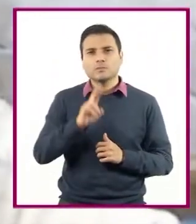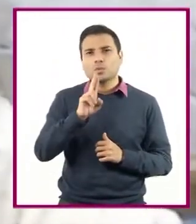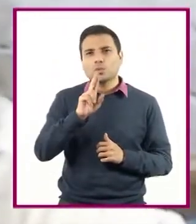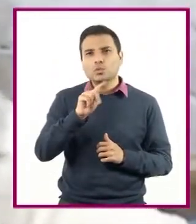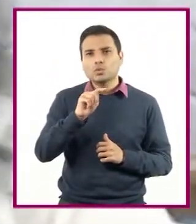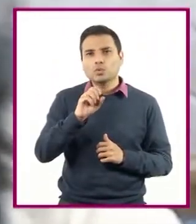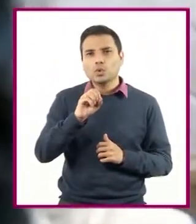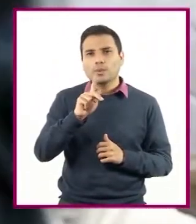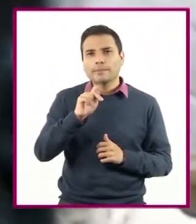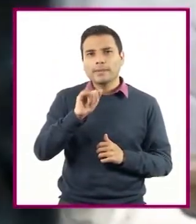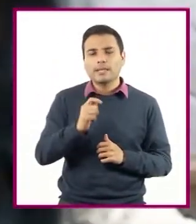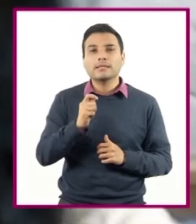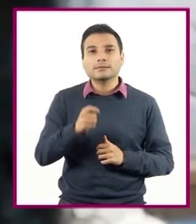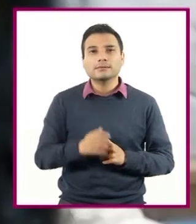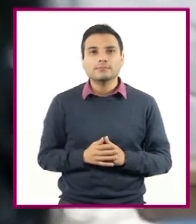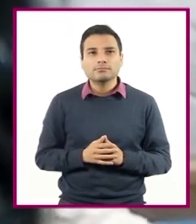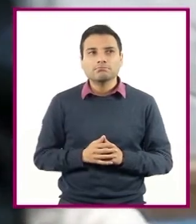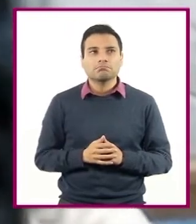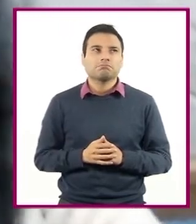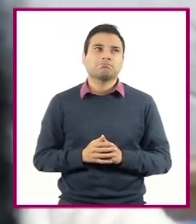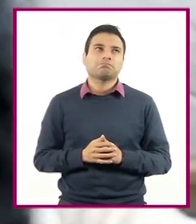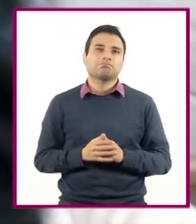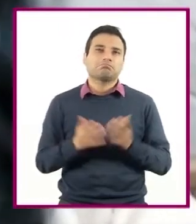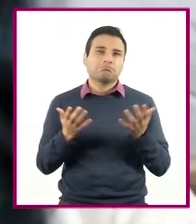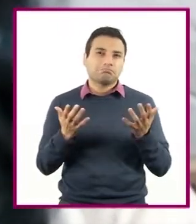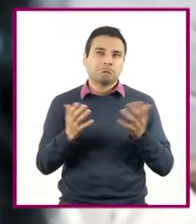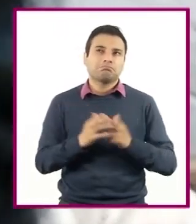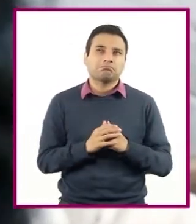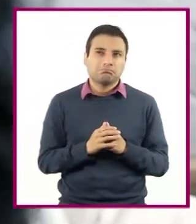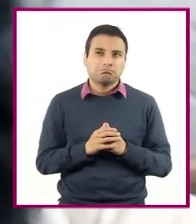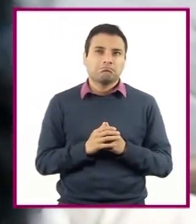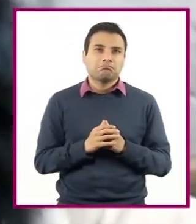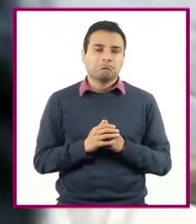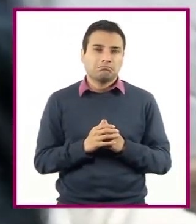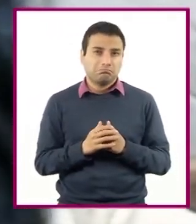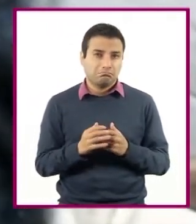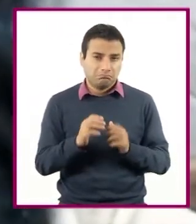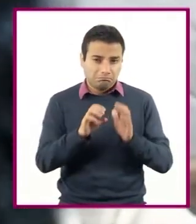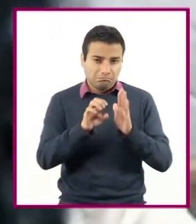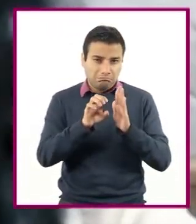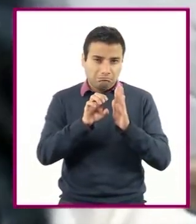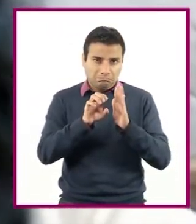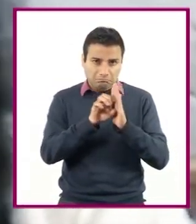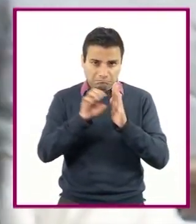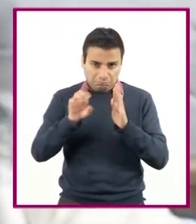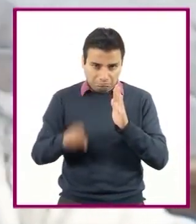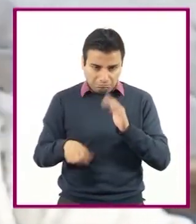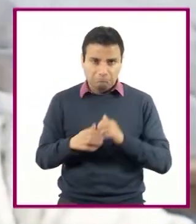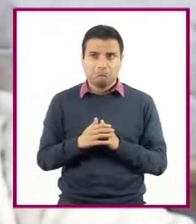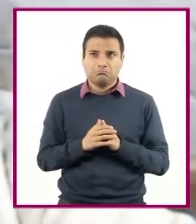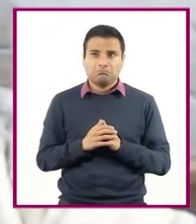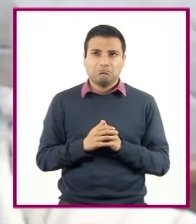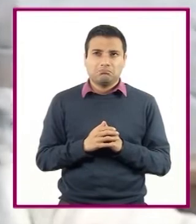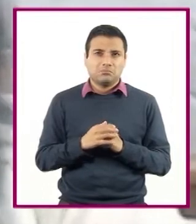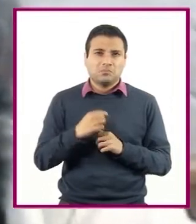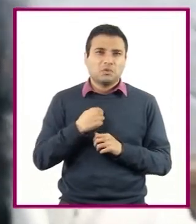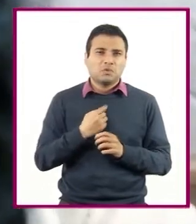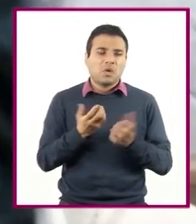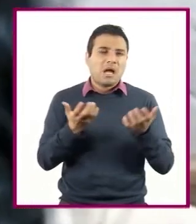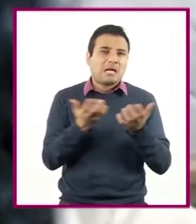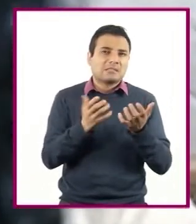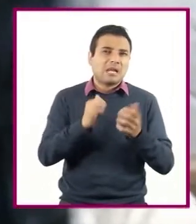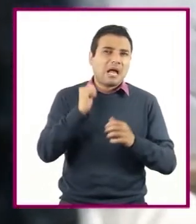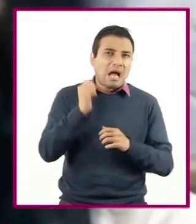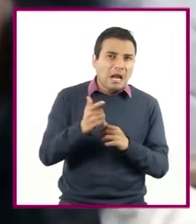opinión, significa algo que se planea o se quiere llevar a cabo, en donde se obtienen distintos beneficios, pero